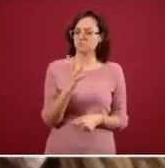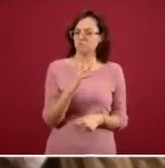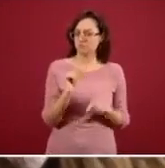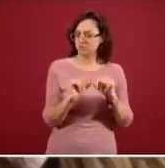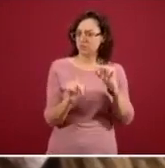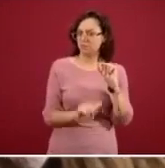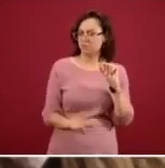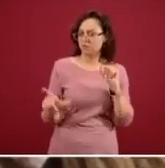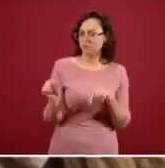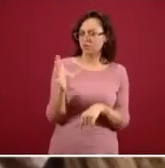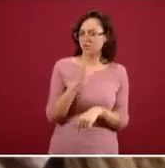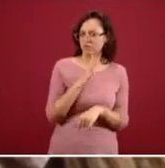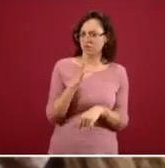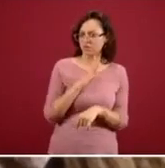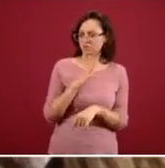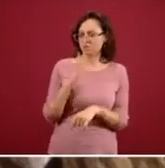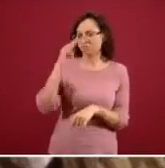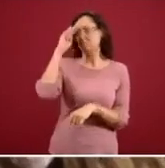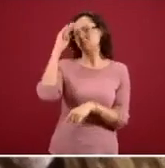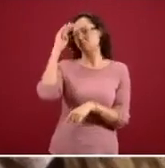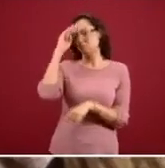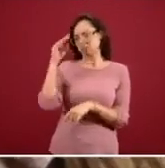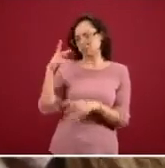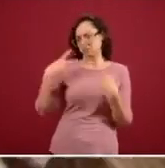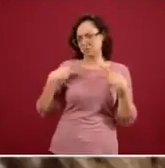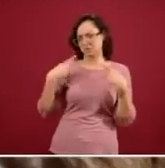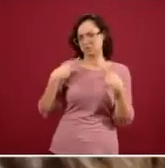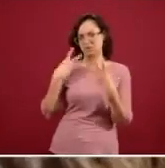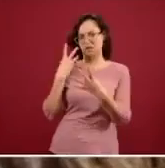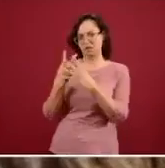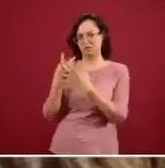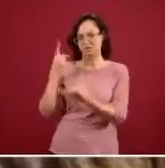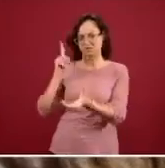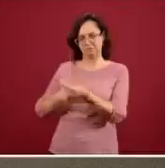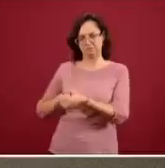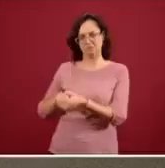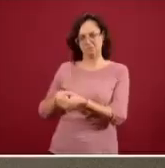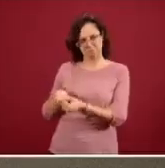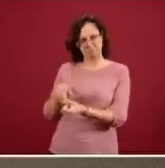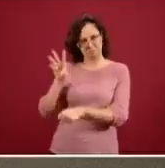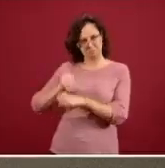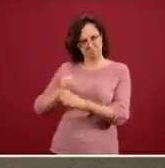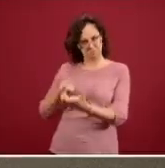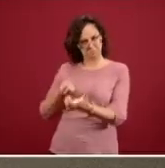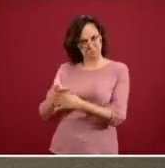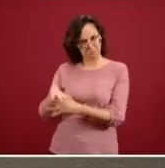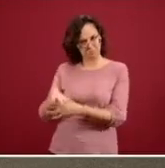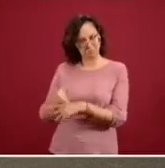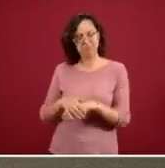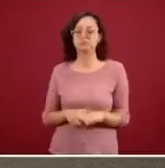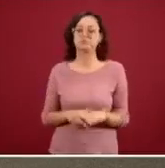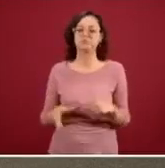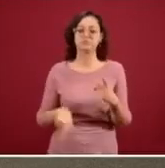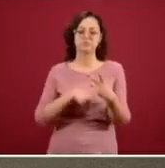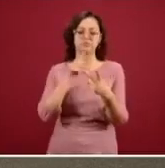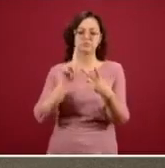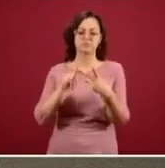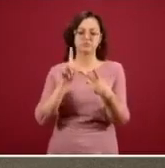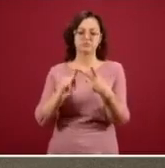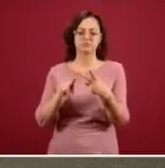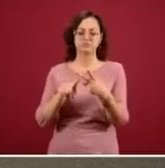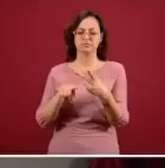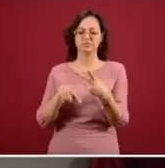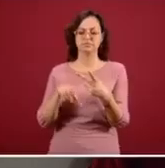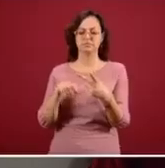de México en algún momento más adelante o se ha descartado. Eso en primer lugar. Y en segundo lugar,